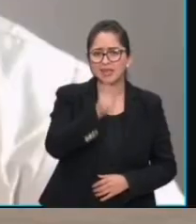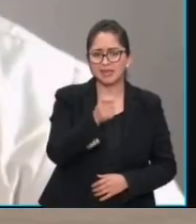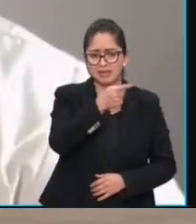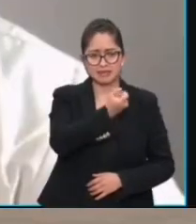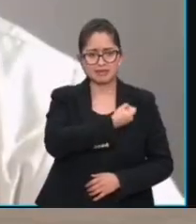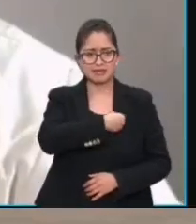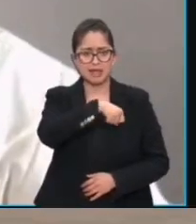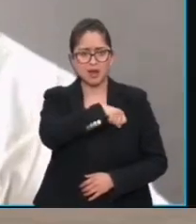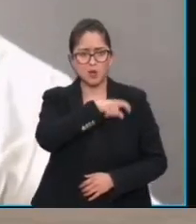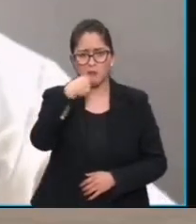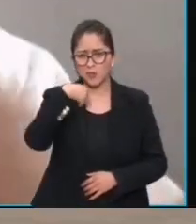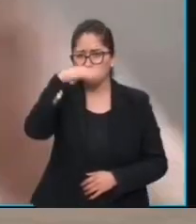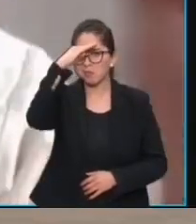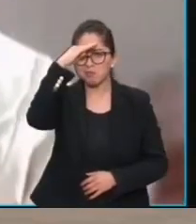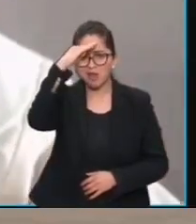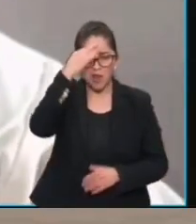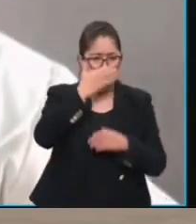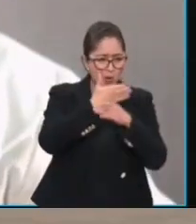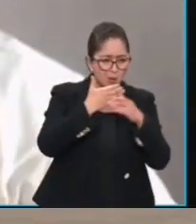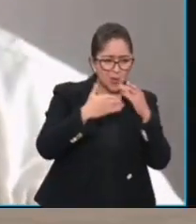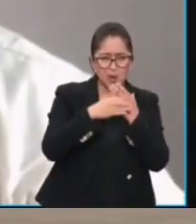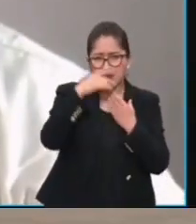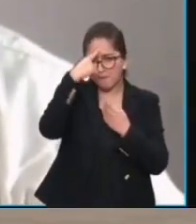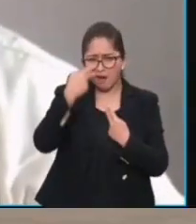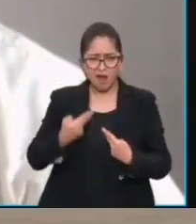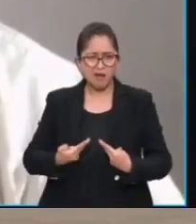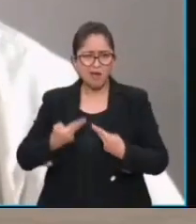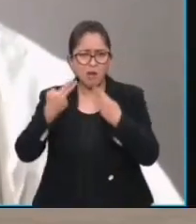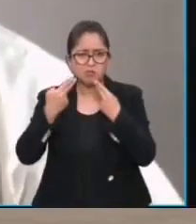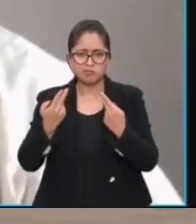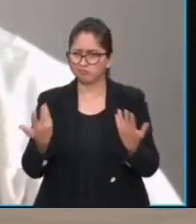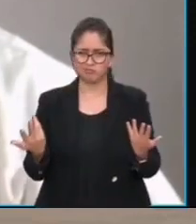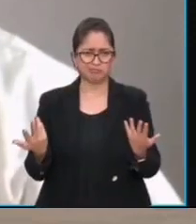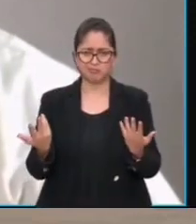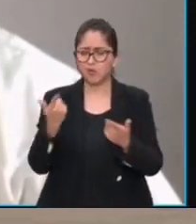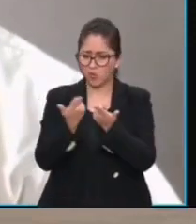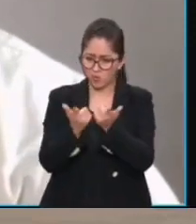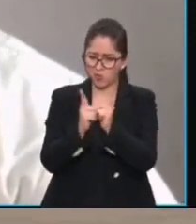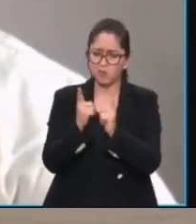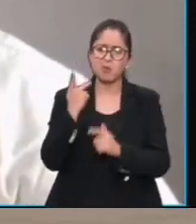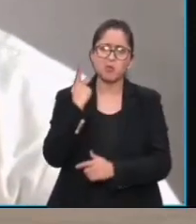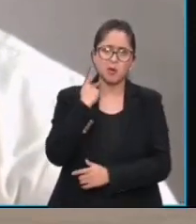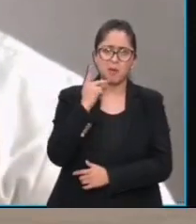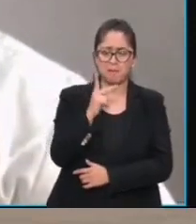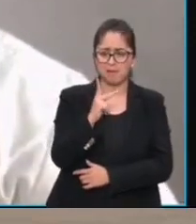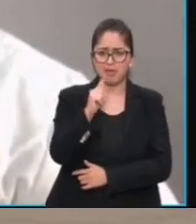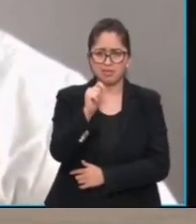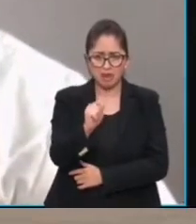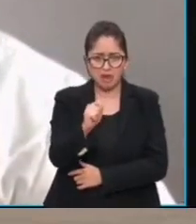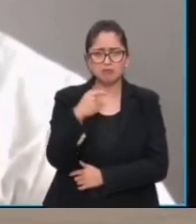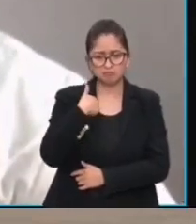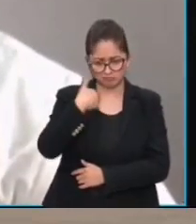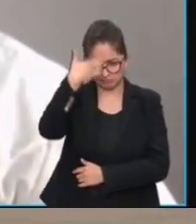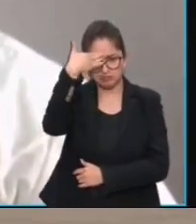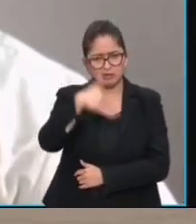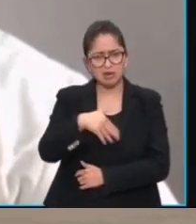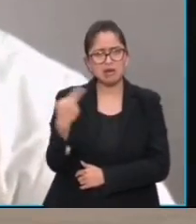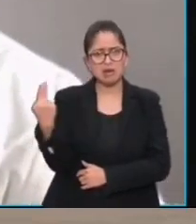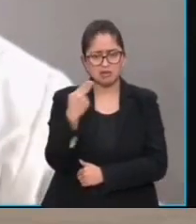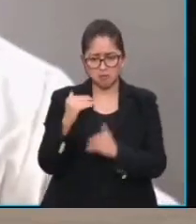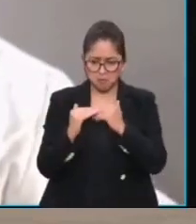una mercancía. Por lo tanto, sí necesitamos, en el Partido del Trabajo estamos muy conscientes de que necesitamos aumentar el